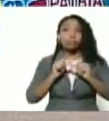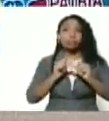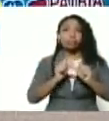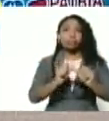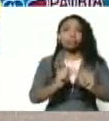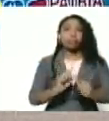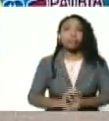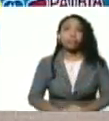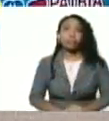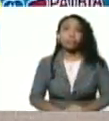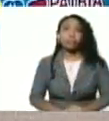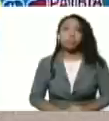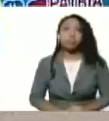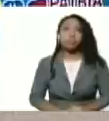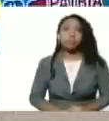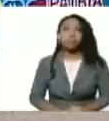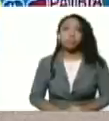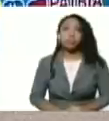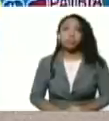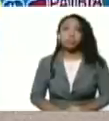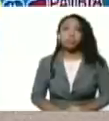permanentemente.